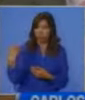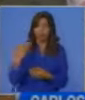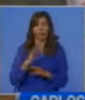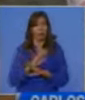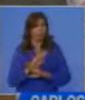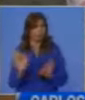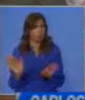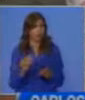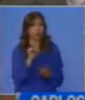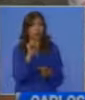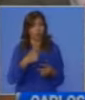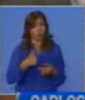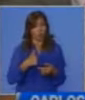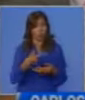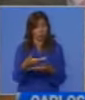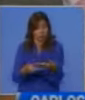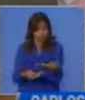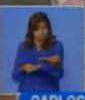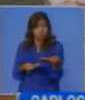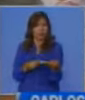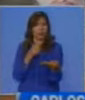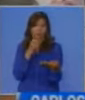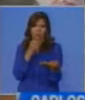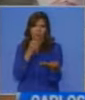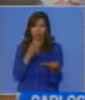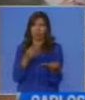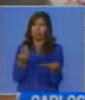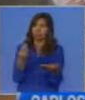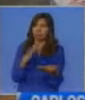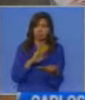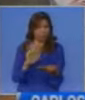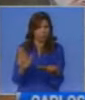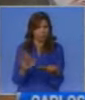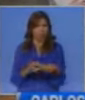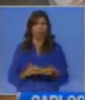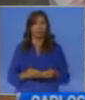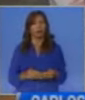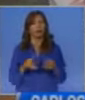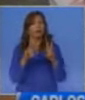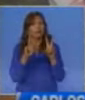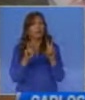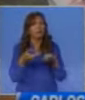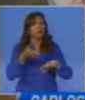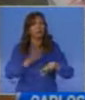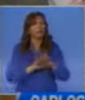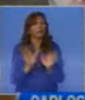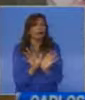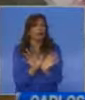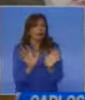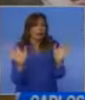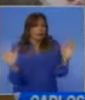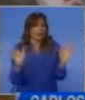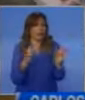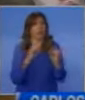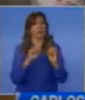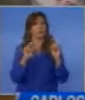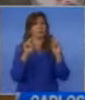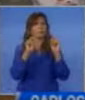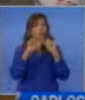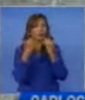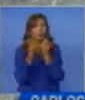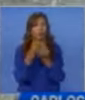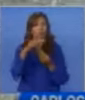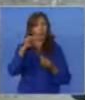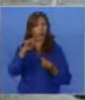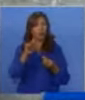que se había presentado en la Secretaría a las 4 de la tarde. En general habla sobre un tratamiento en general discriminatorio sobre los grupos